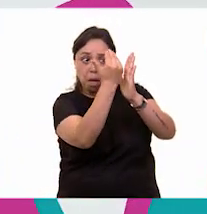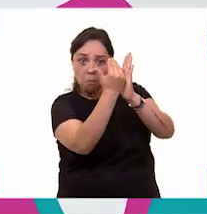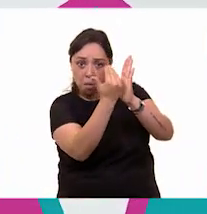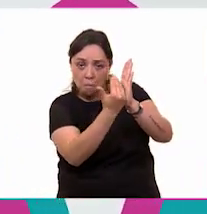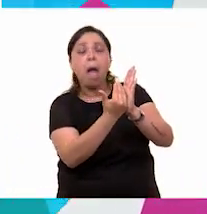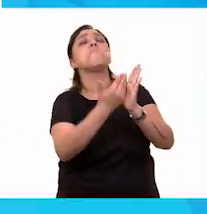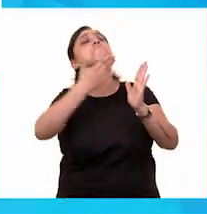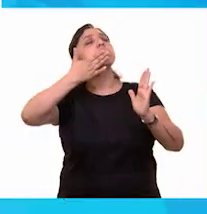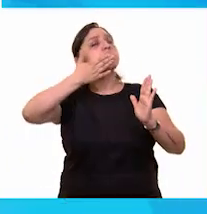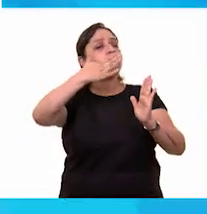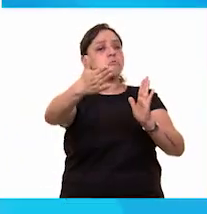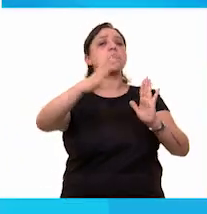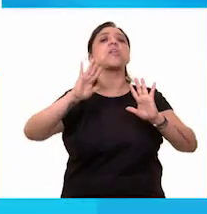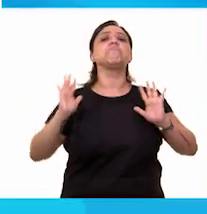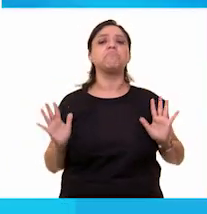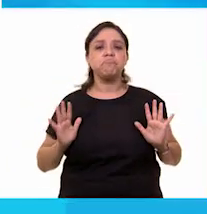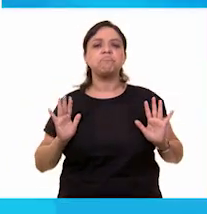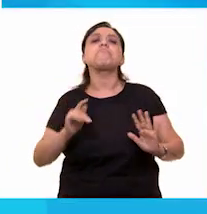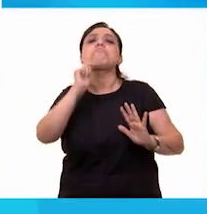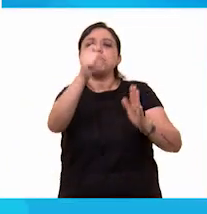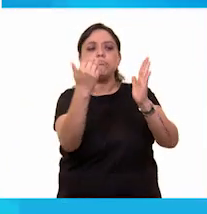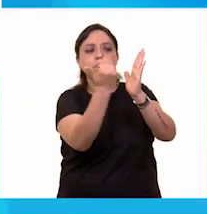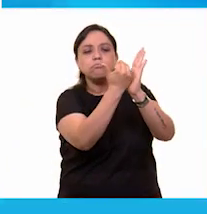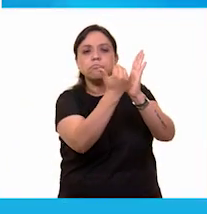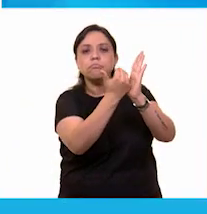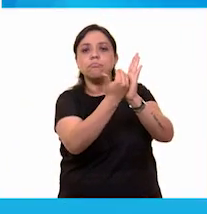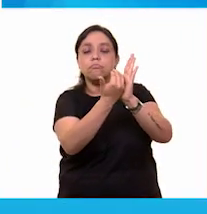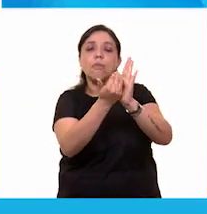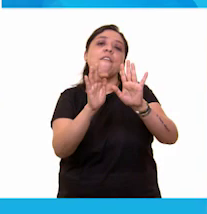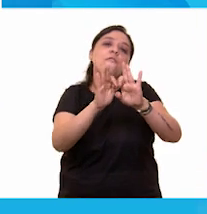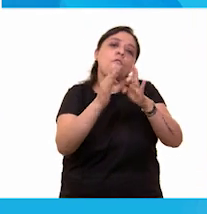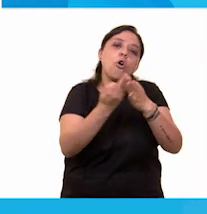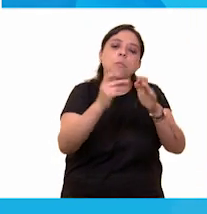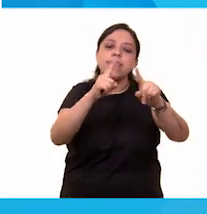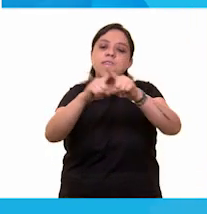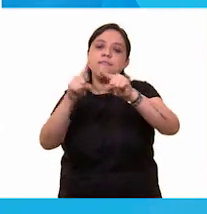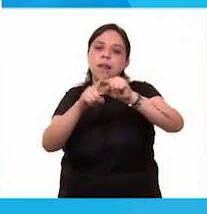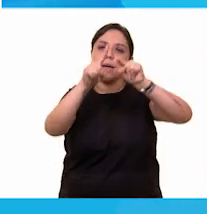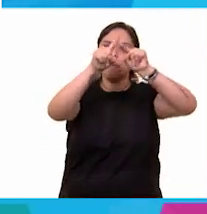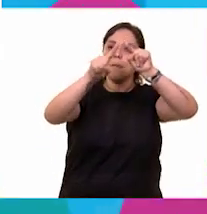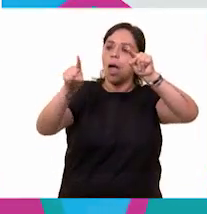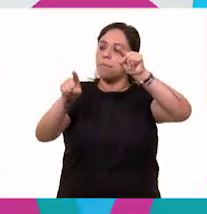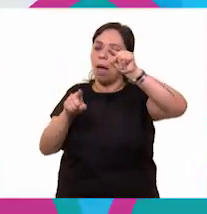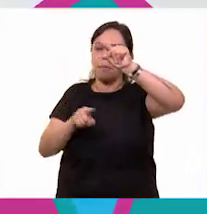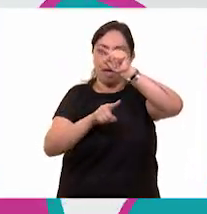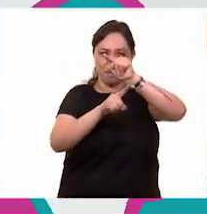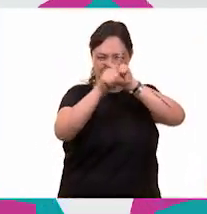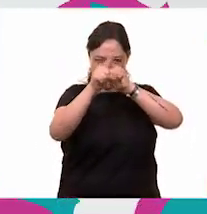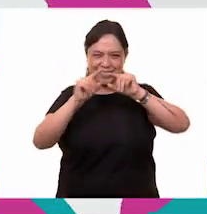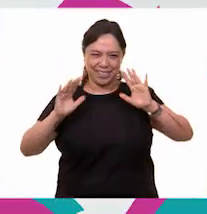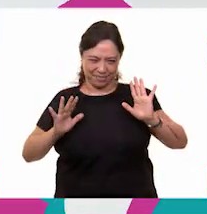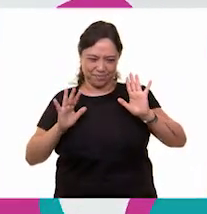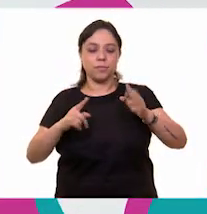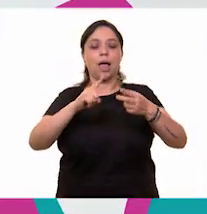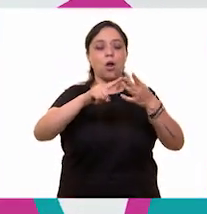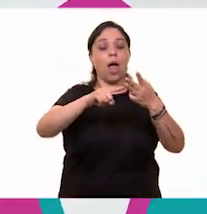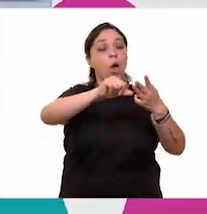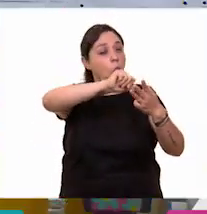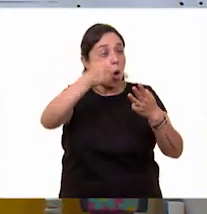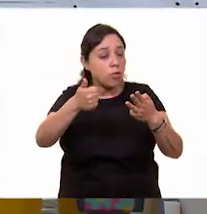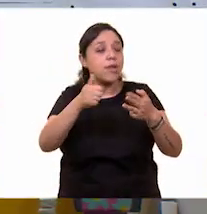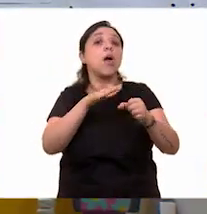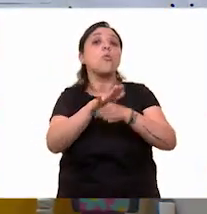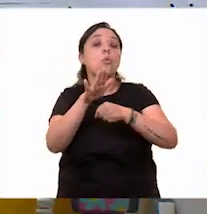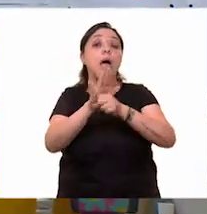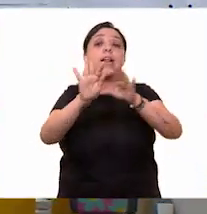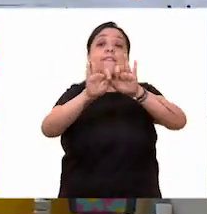está pidiendo. Figuras de lados rectos. Otra característica era figuras con lados curvos. Vamos a